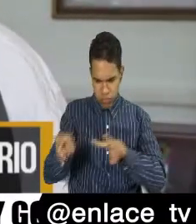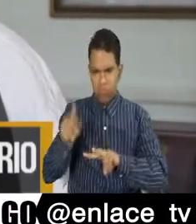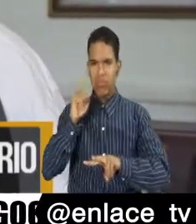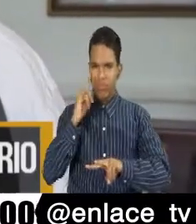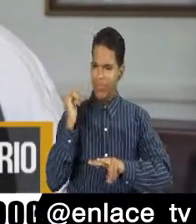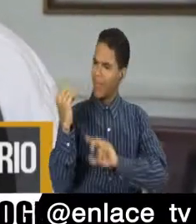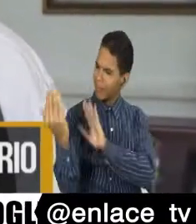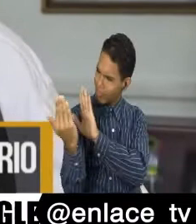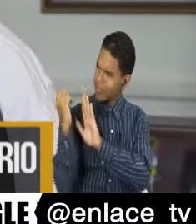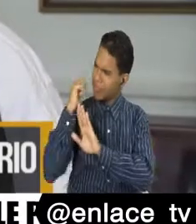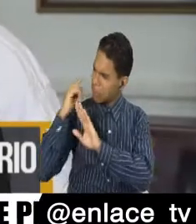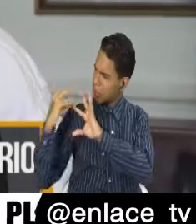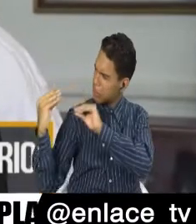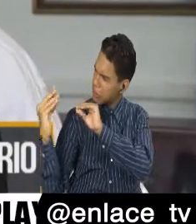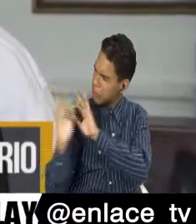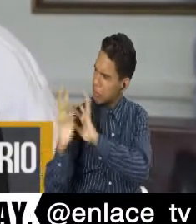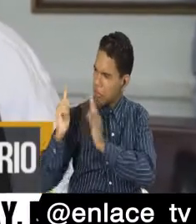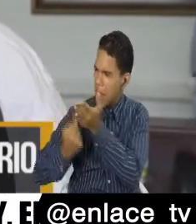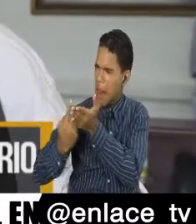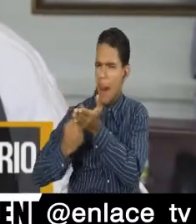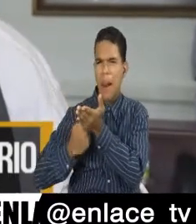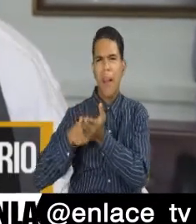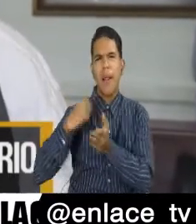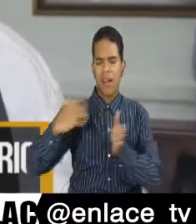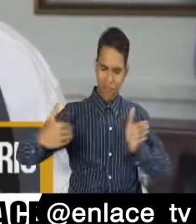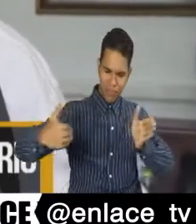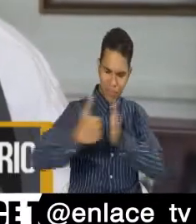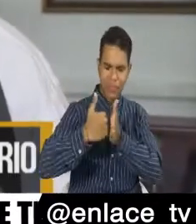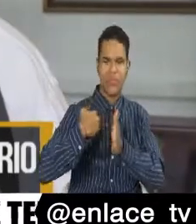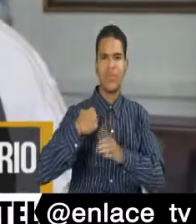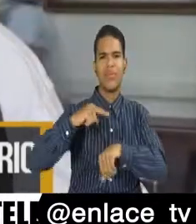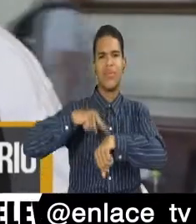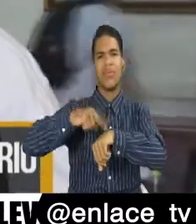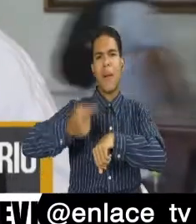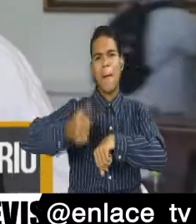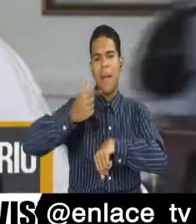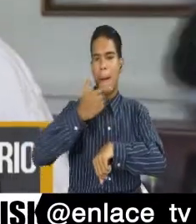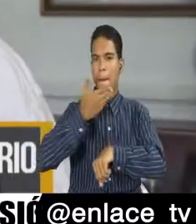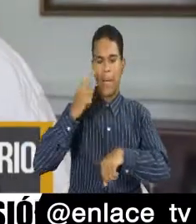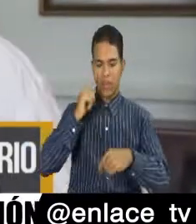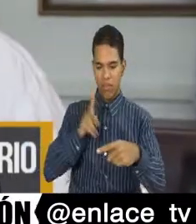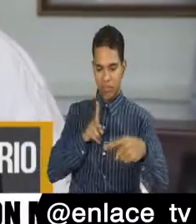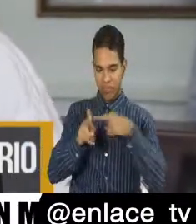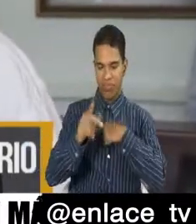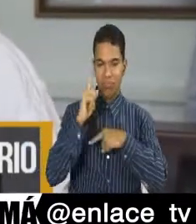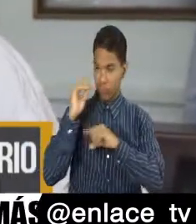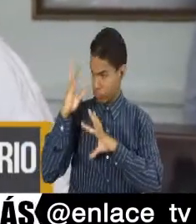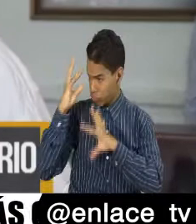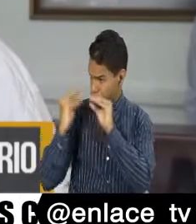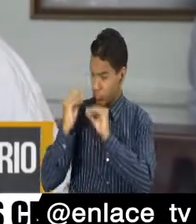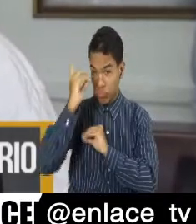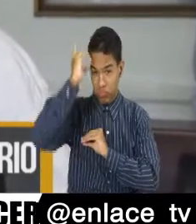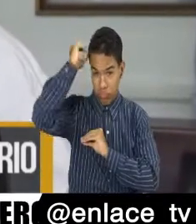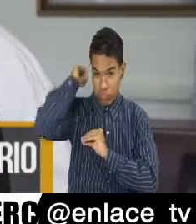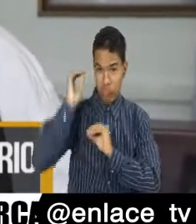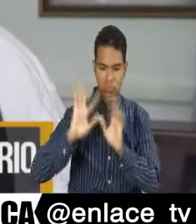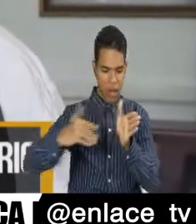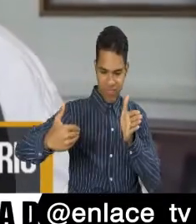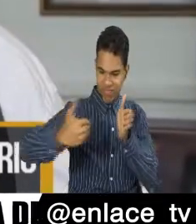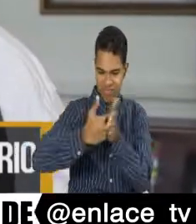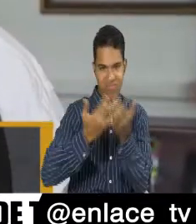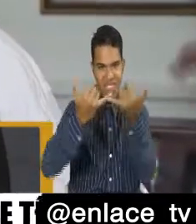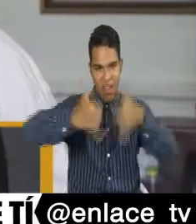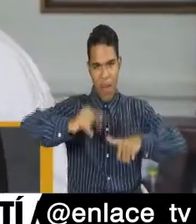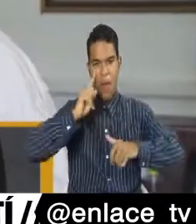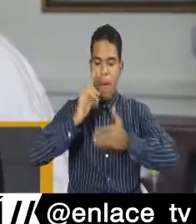postulación ha sido muy cortica y necesitamos tiempo para acelerar el proceso. Entonces, por eso hemos decidido con el señor alcalde recortar los tiempos para poder